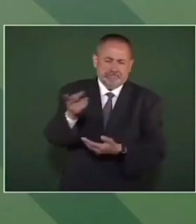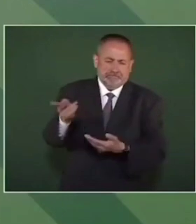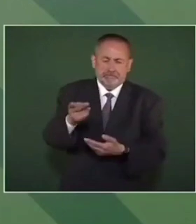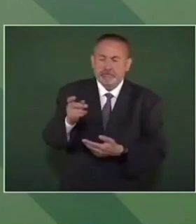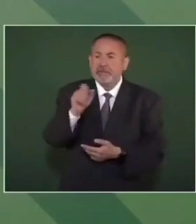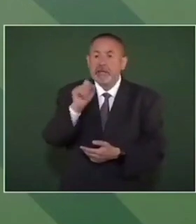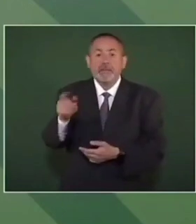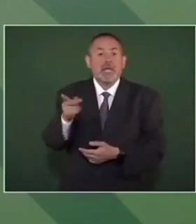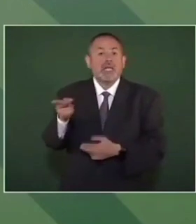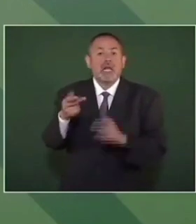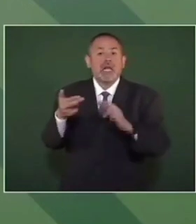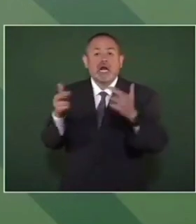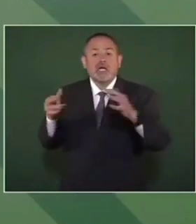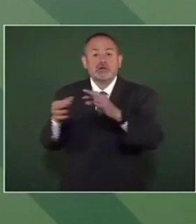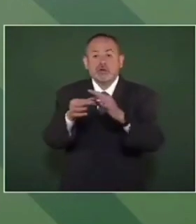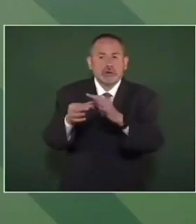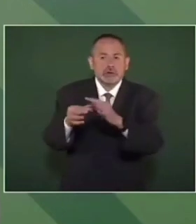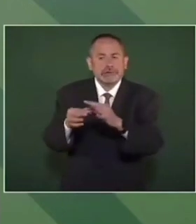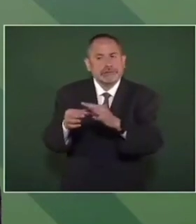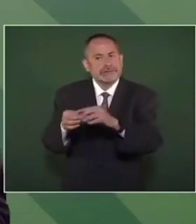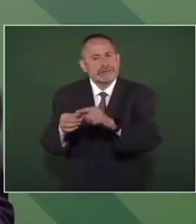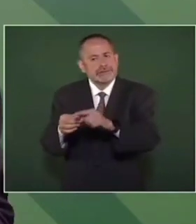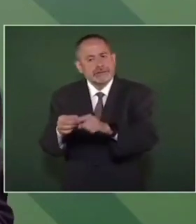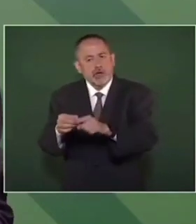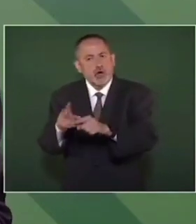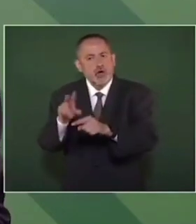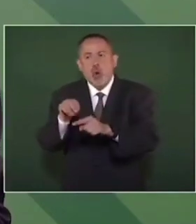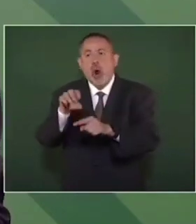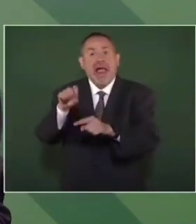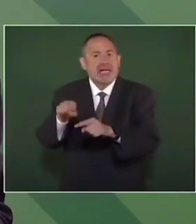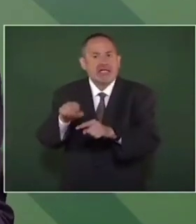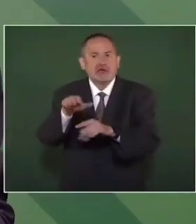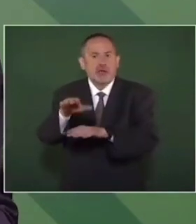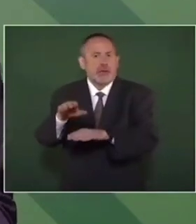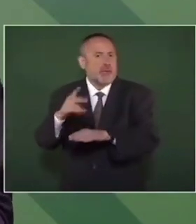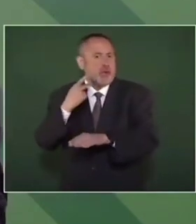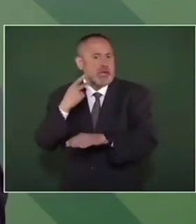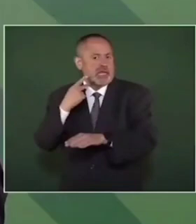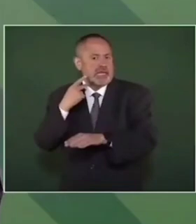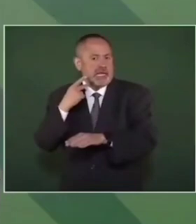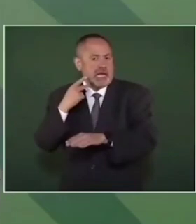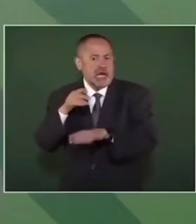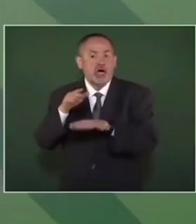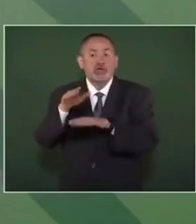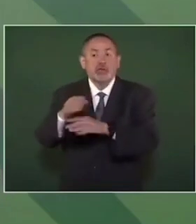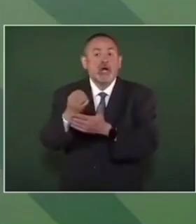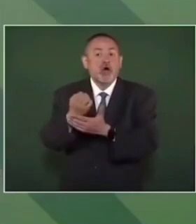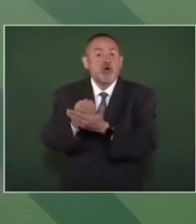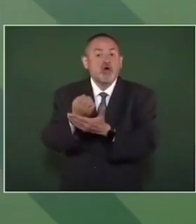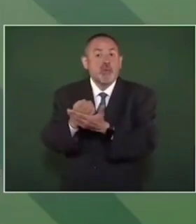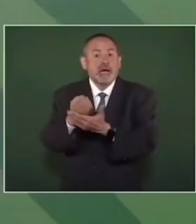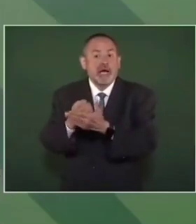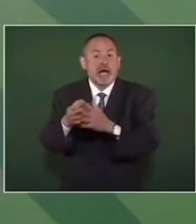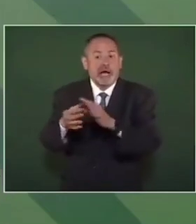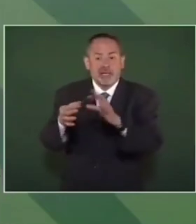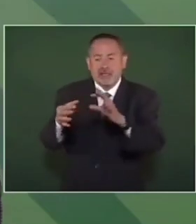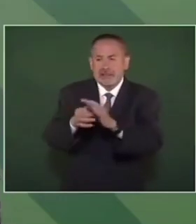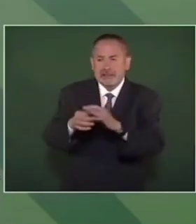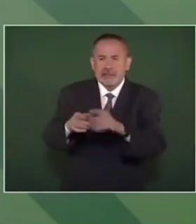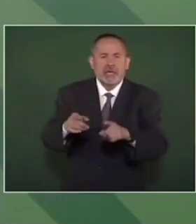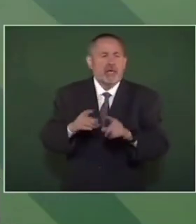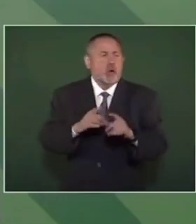vínculos que ya no son del tipo que tienen que ver con ideas con